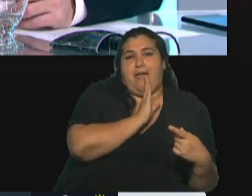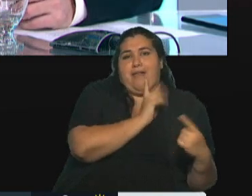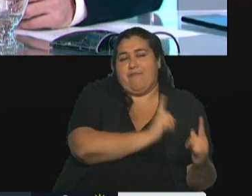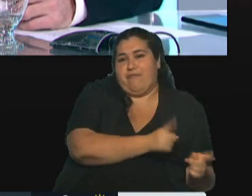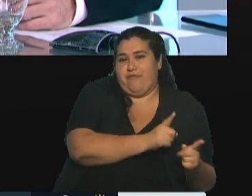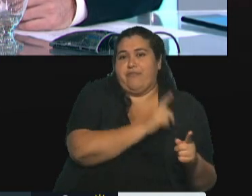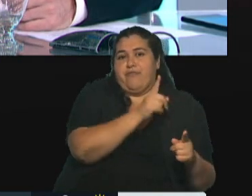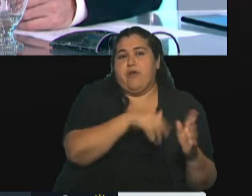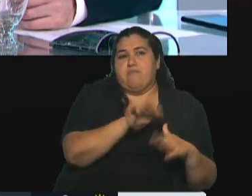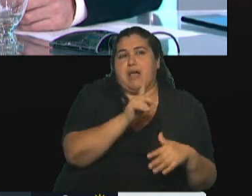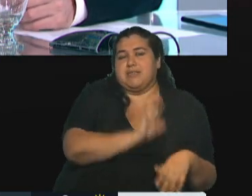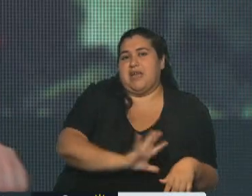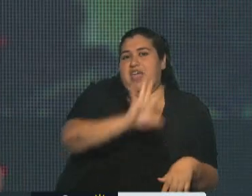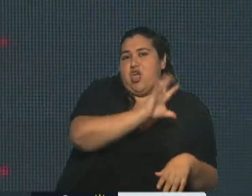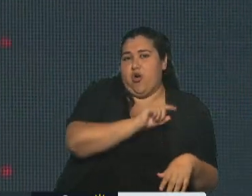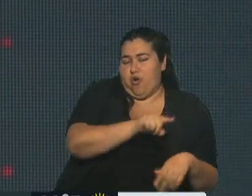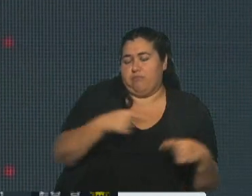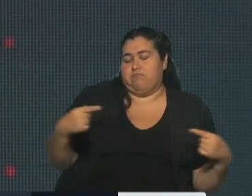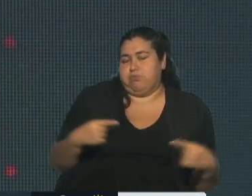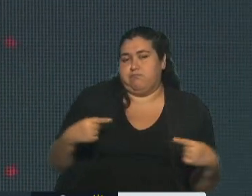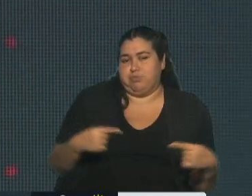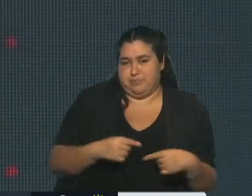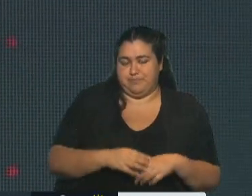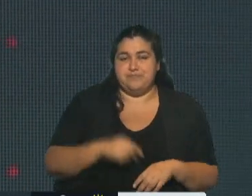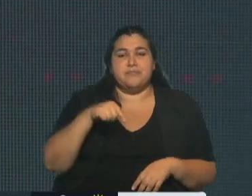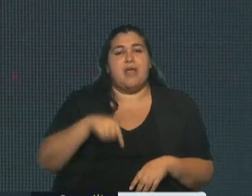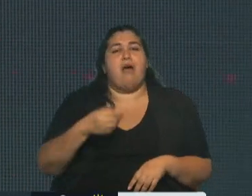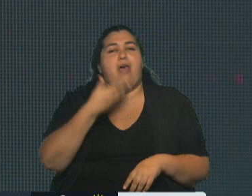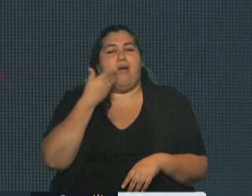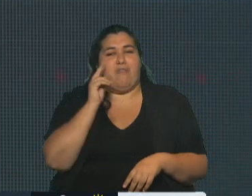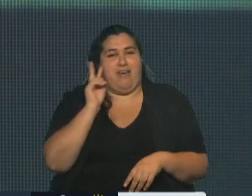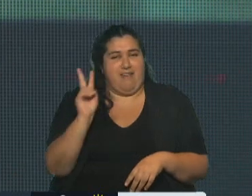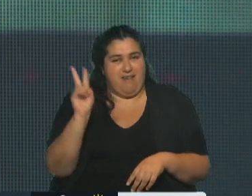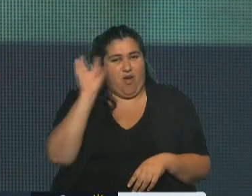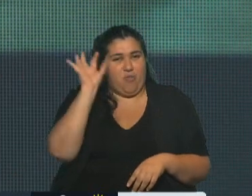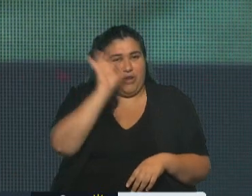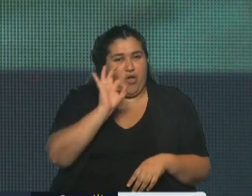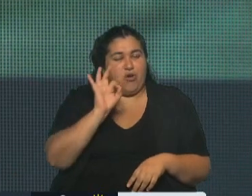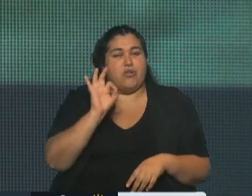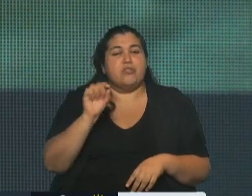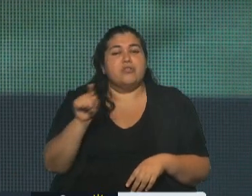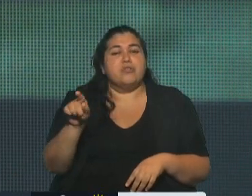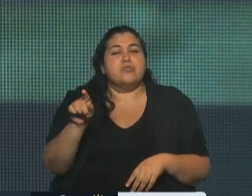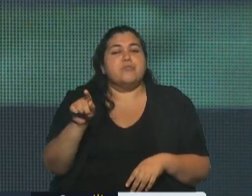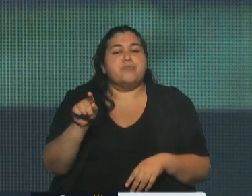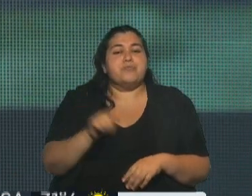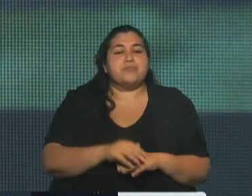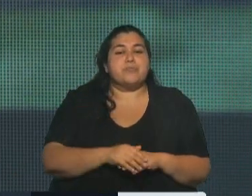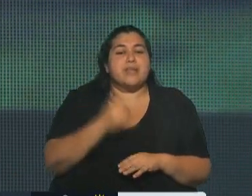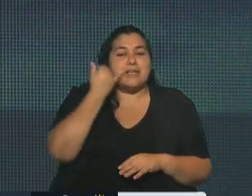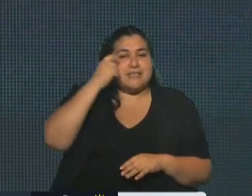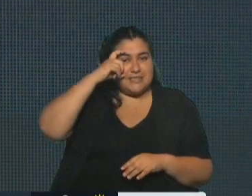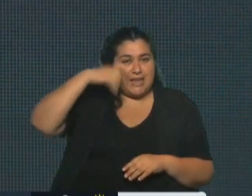de las disputas en esa región, ¿no? Vamos a escuchar ahora la mirada desde el territorio